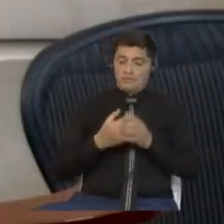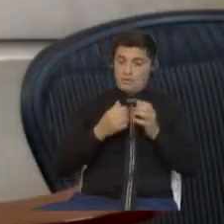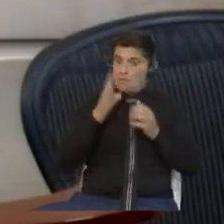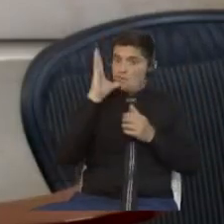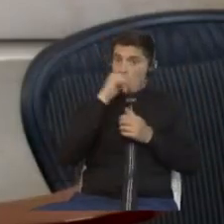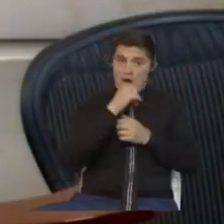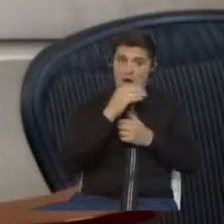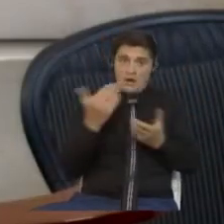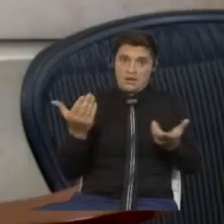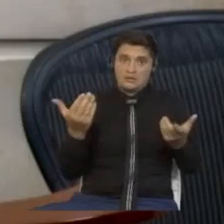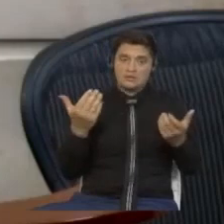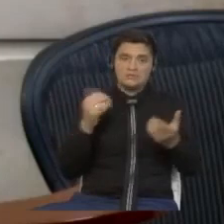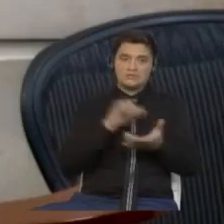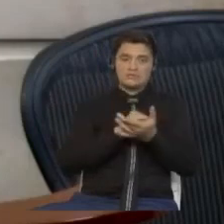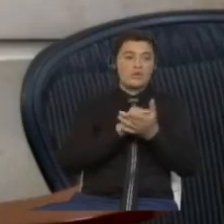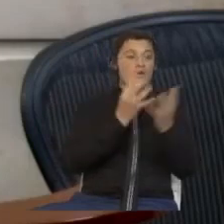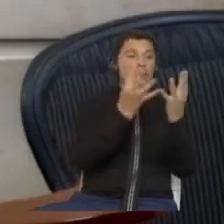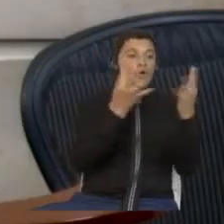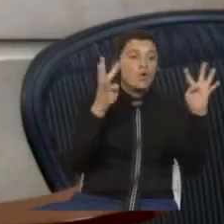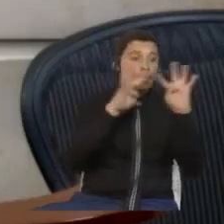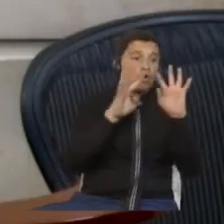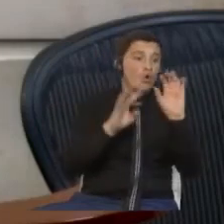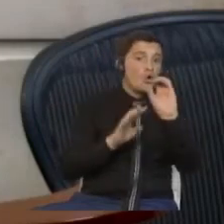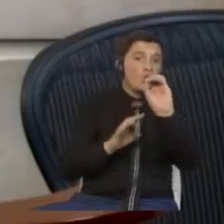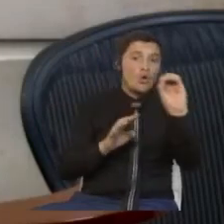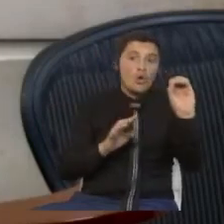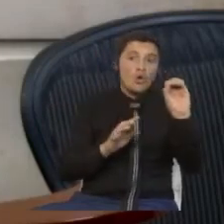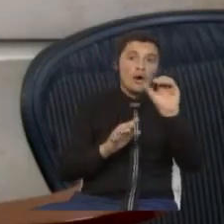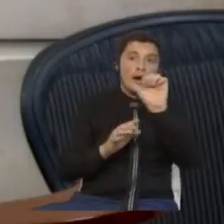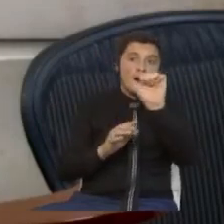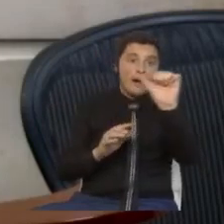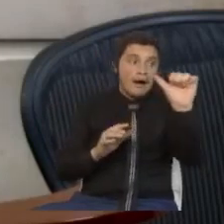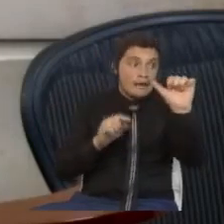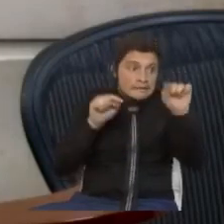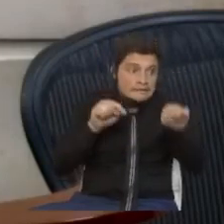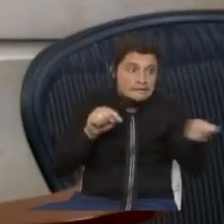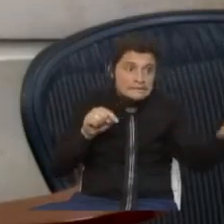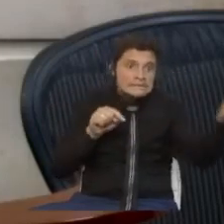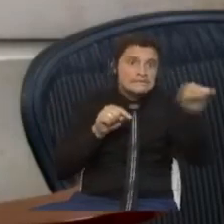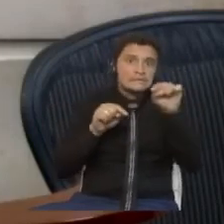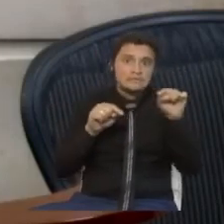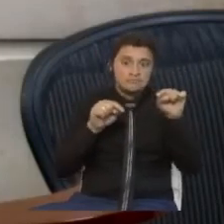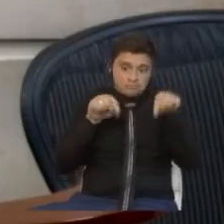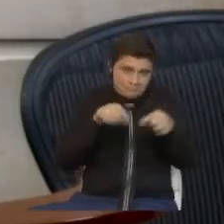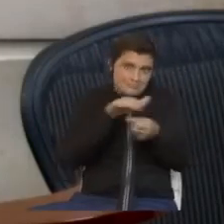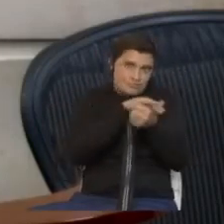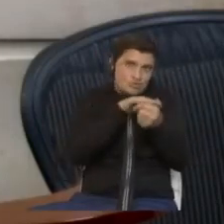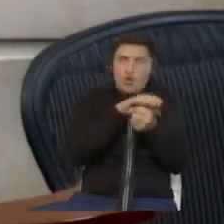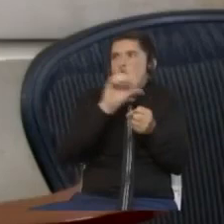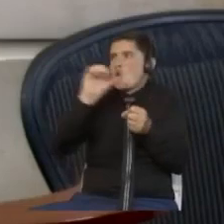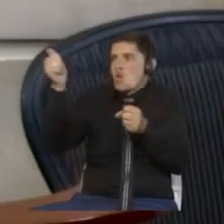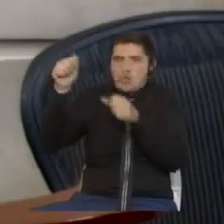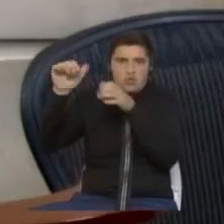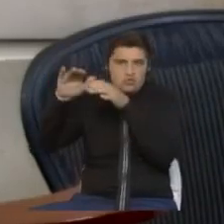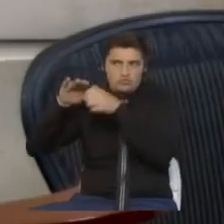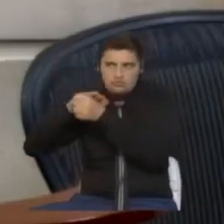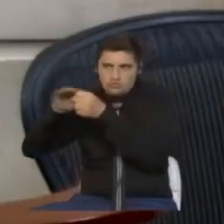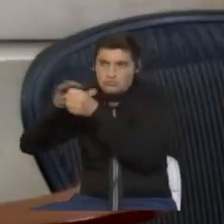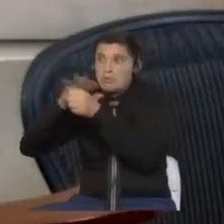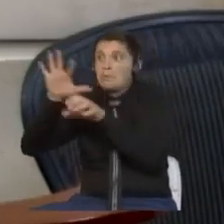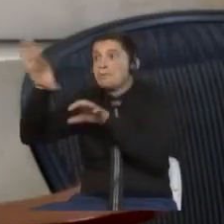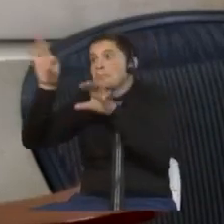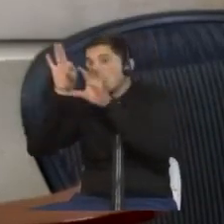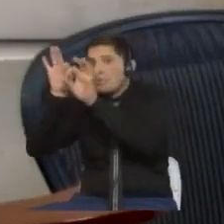que ninguno de los senadores o senadoras de la república en este caso y en cualquier otro de elección